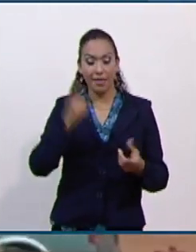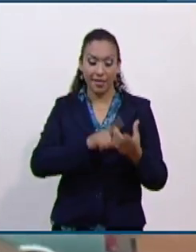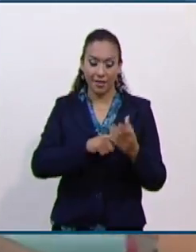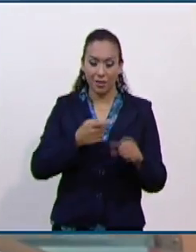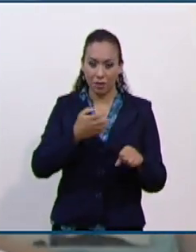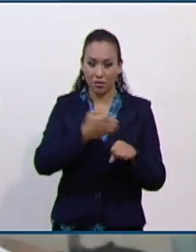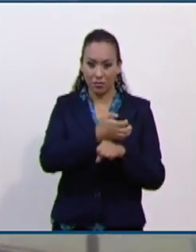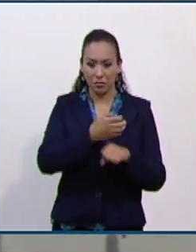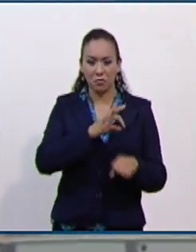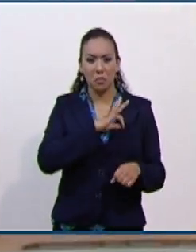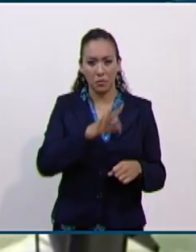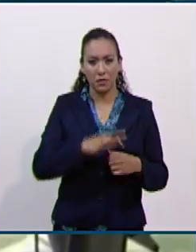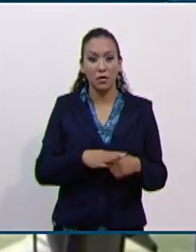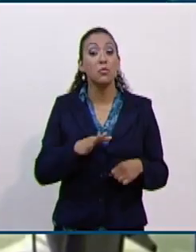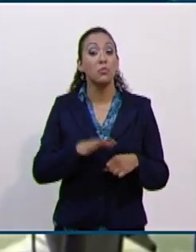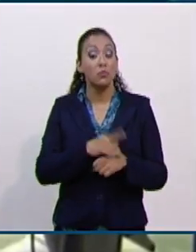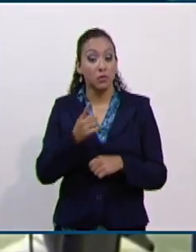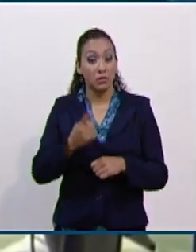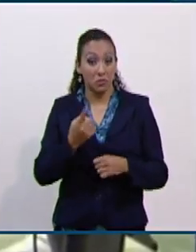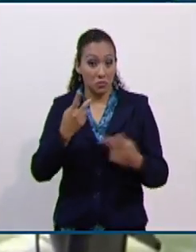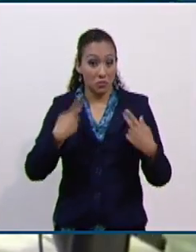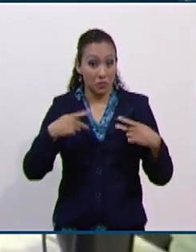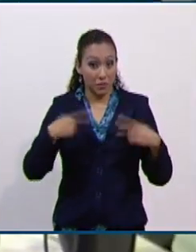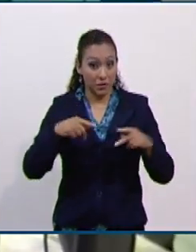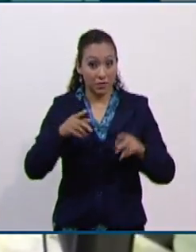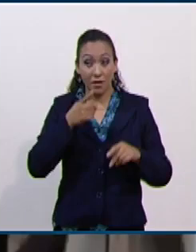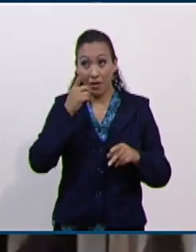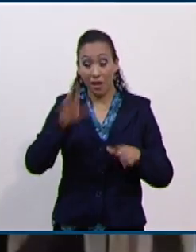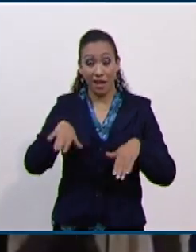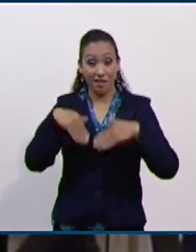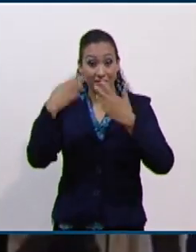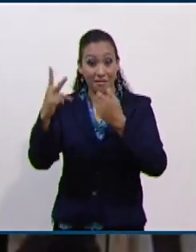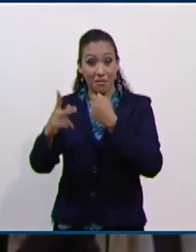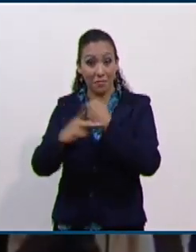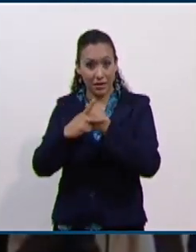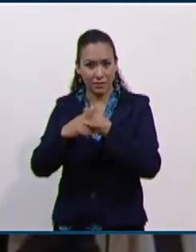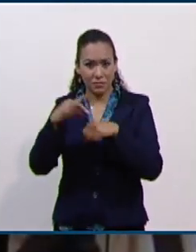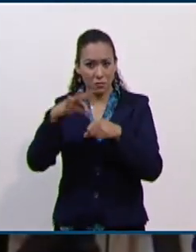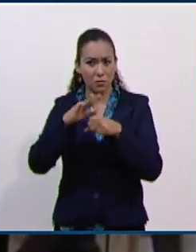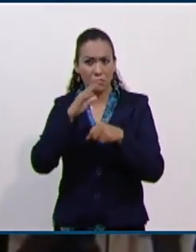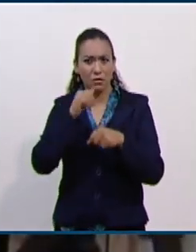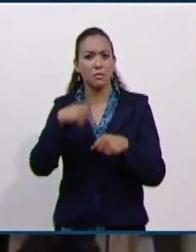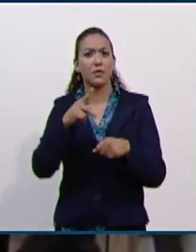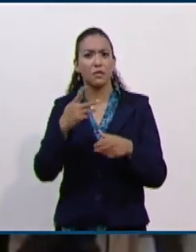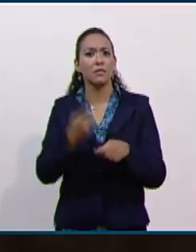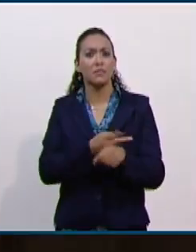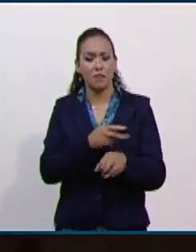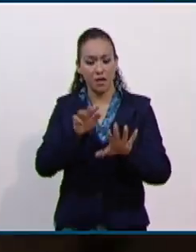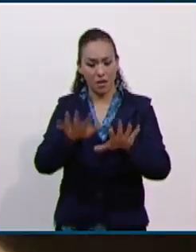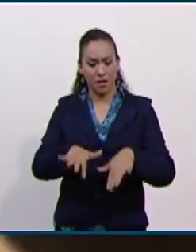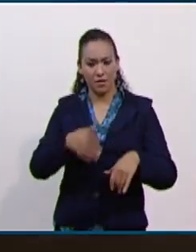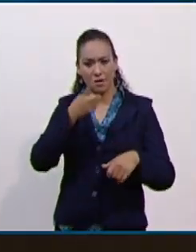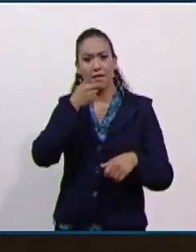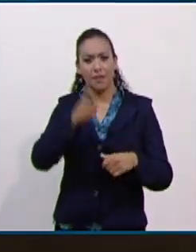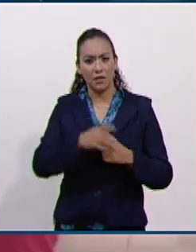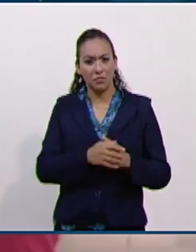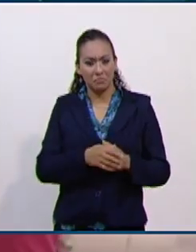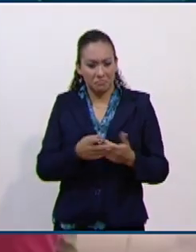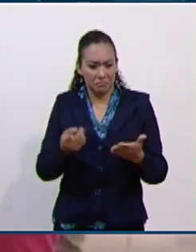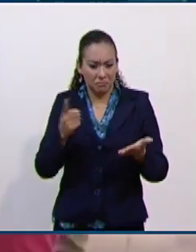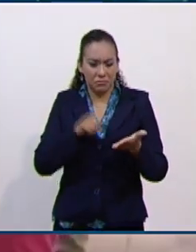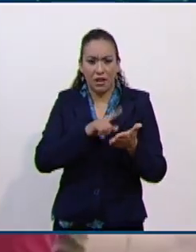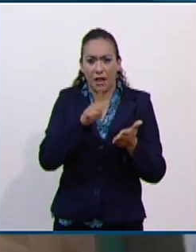ciudadano argumentó que no estaba garantizado el derecho a votar y ser votado en la entidad. Sin embargo, la Sala Superior determinó que no existe un